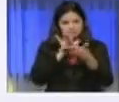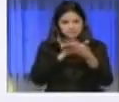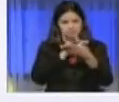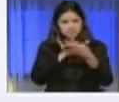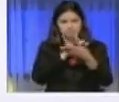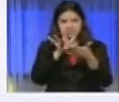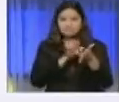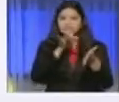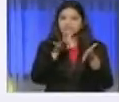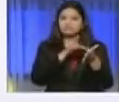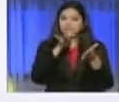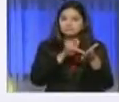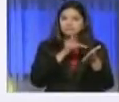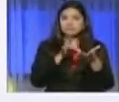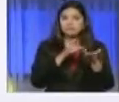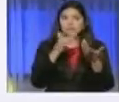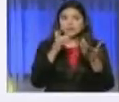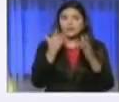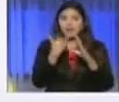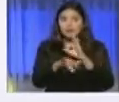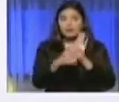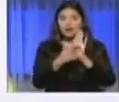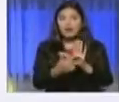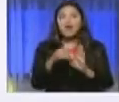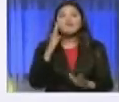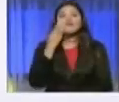tengo, están transmitiéndose por